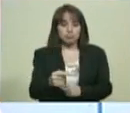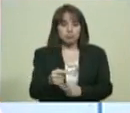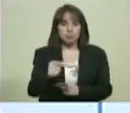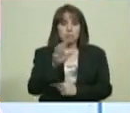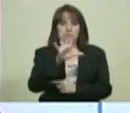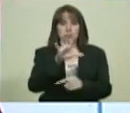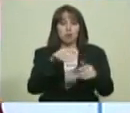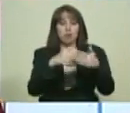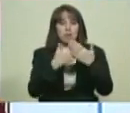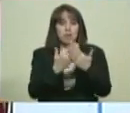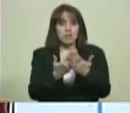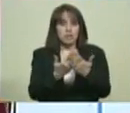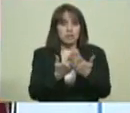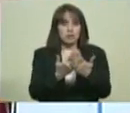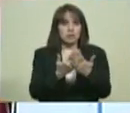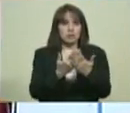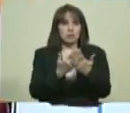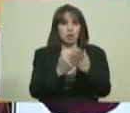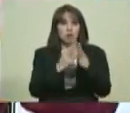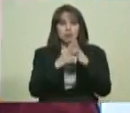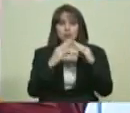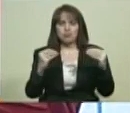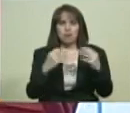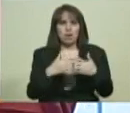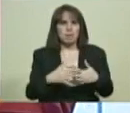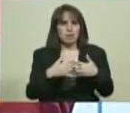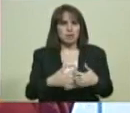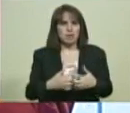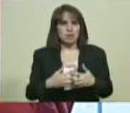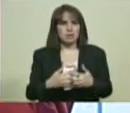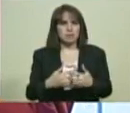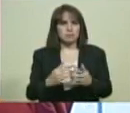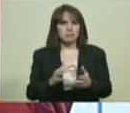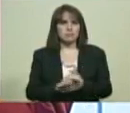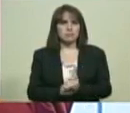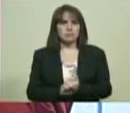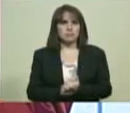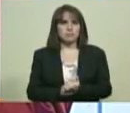de la mañana. Toda la maquinaria.